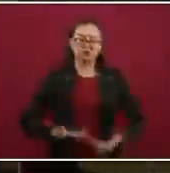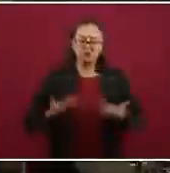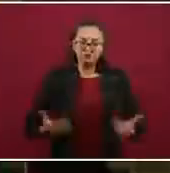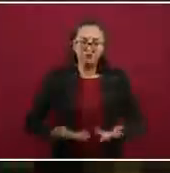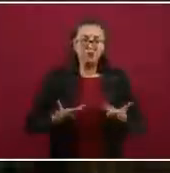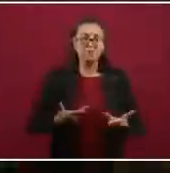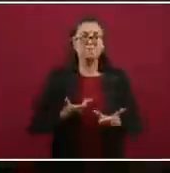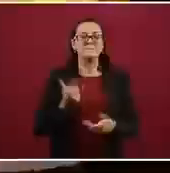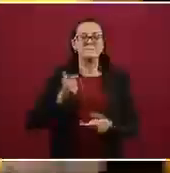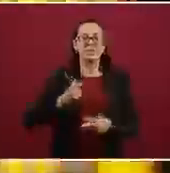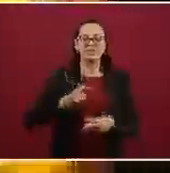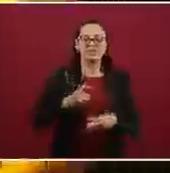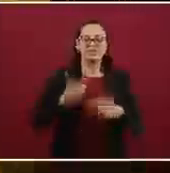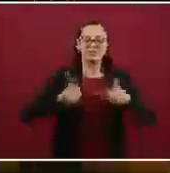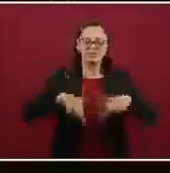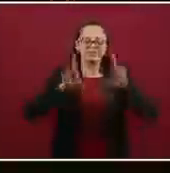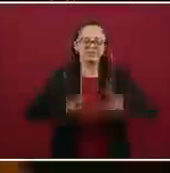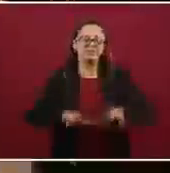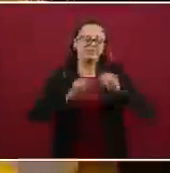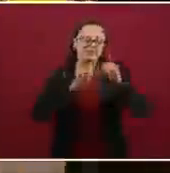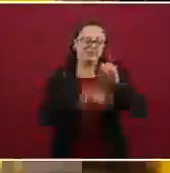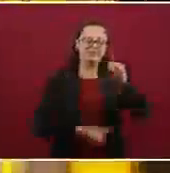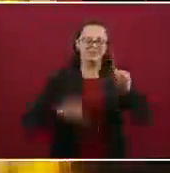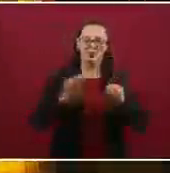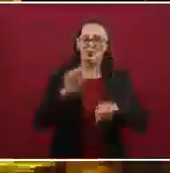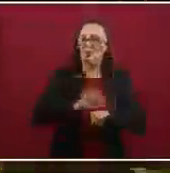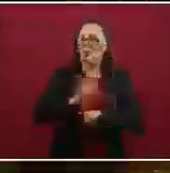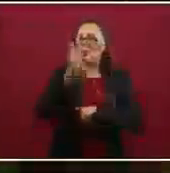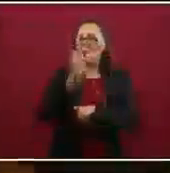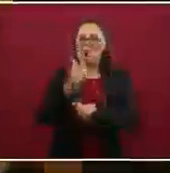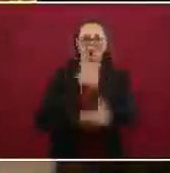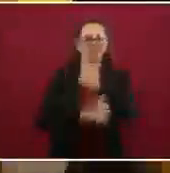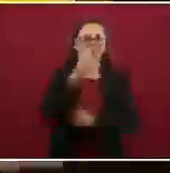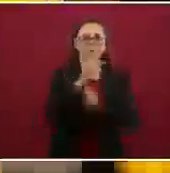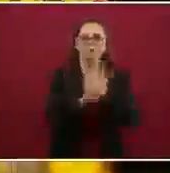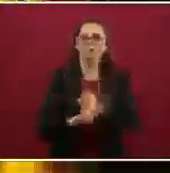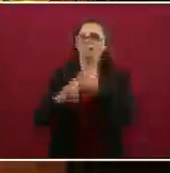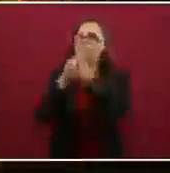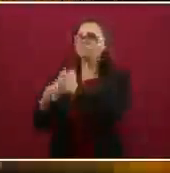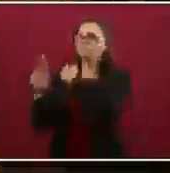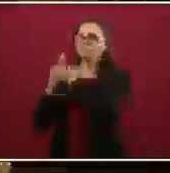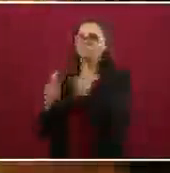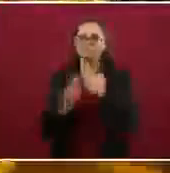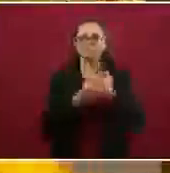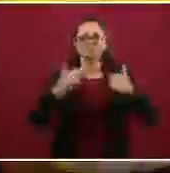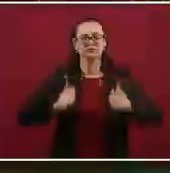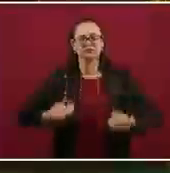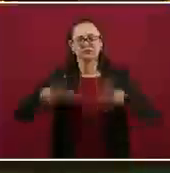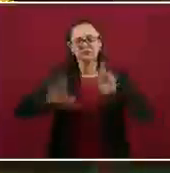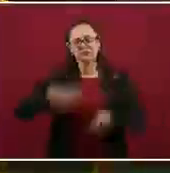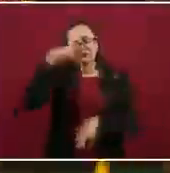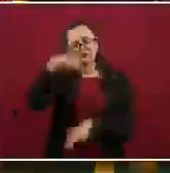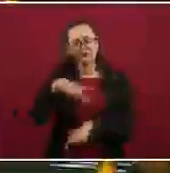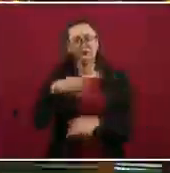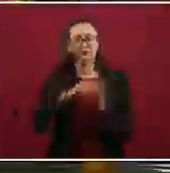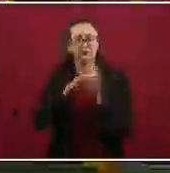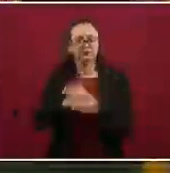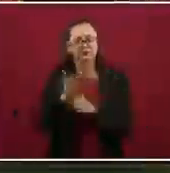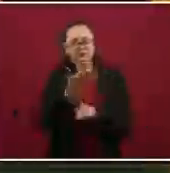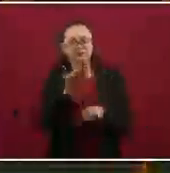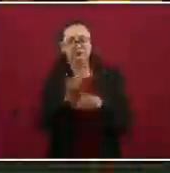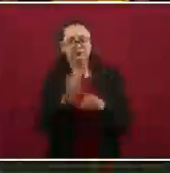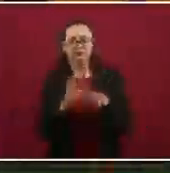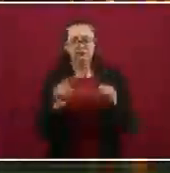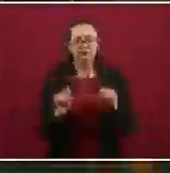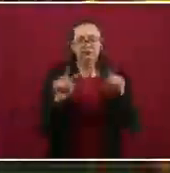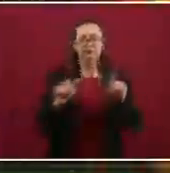regional, representan a México, lo han hecho en varios lugares del mundo entero, y muchas de ellas, en el caso de Tlaxcala, está fundada